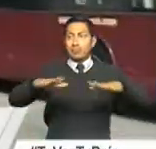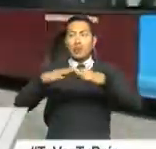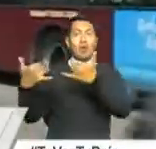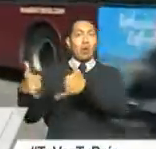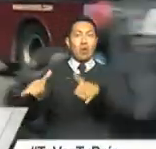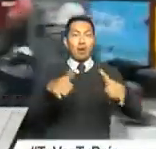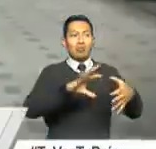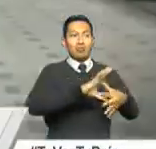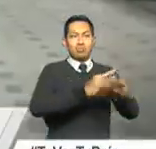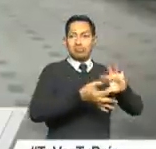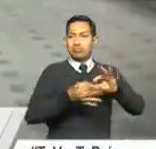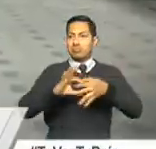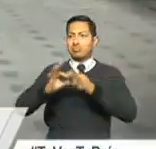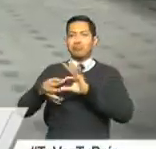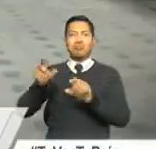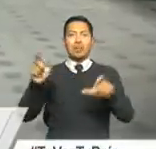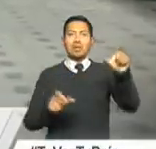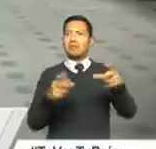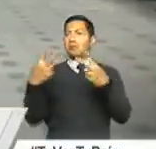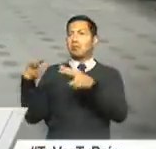y para mal.